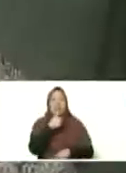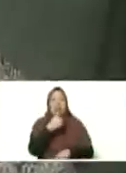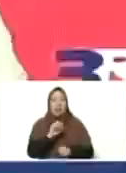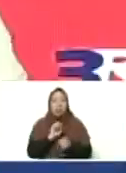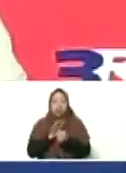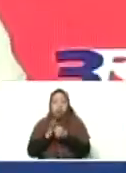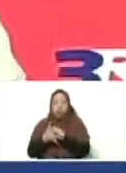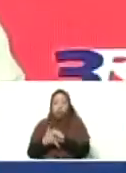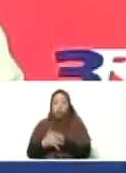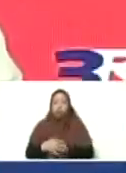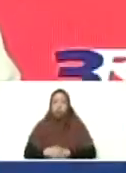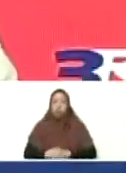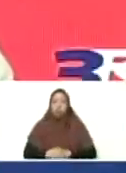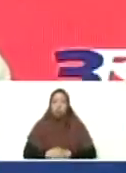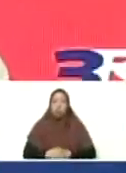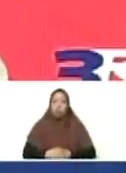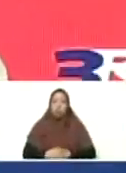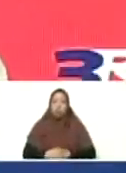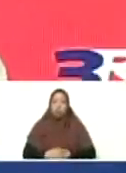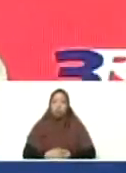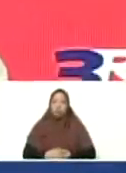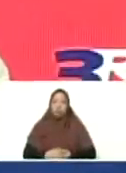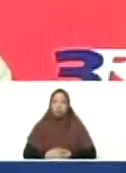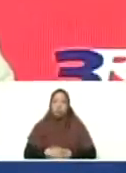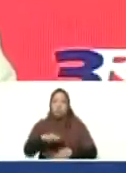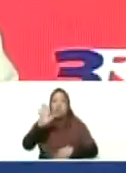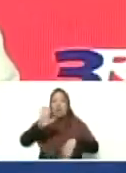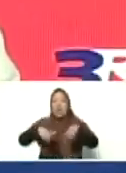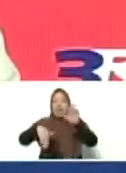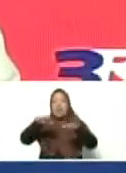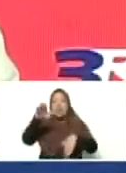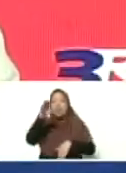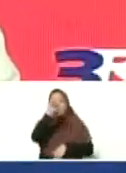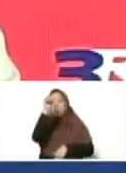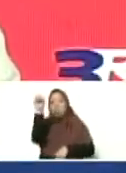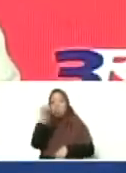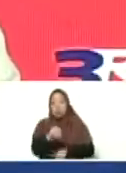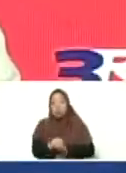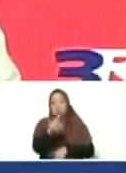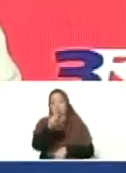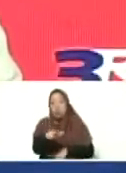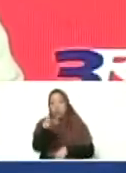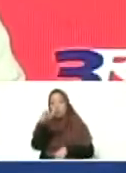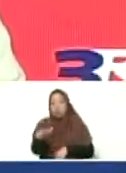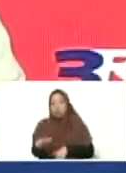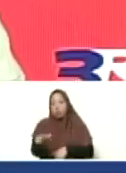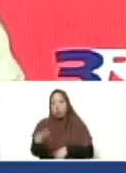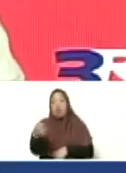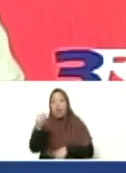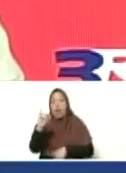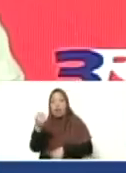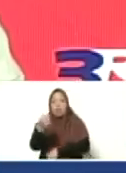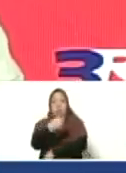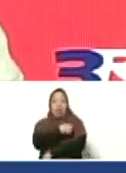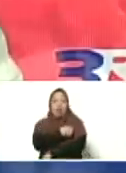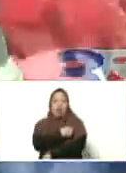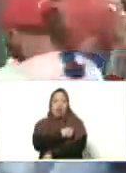vino como el 15% quien se puso la vacuna